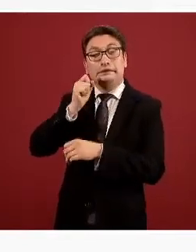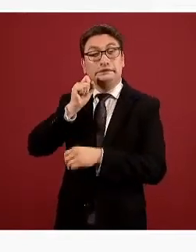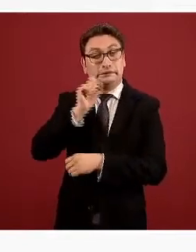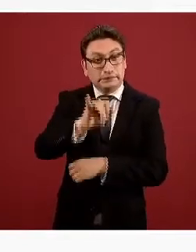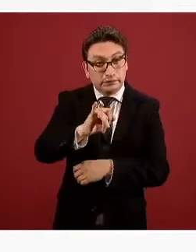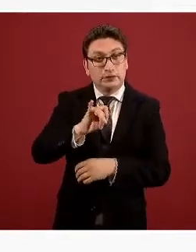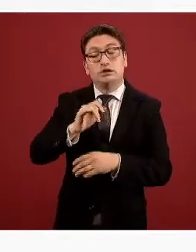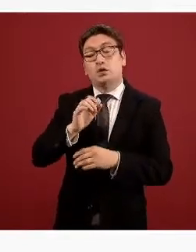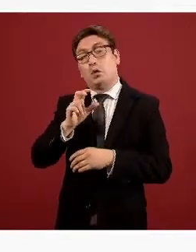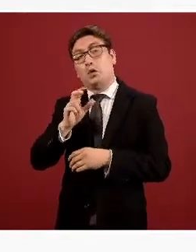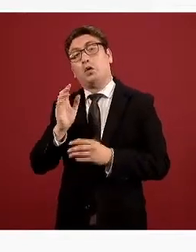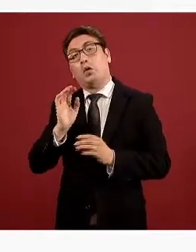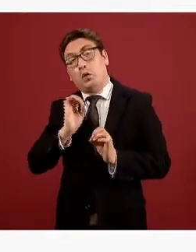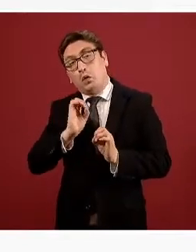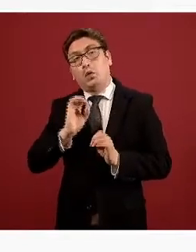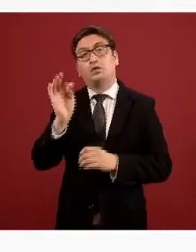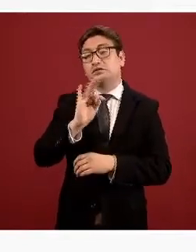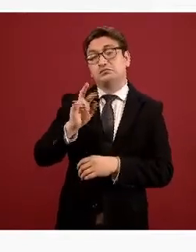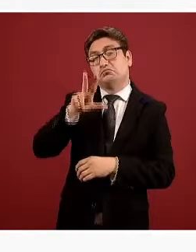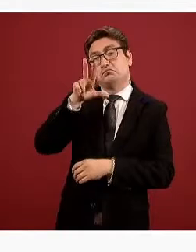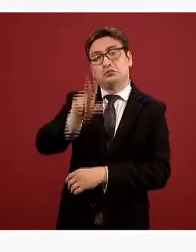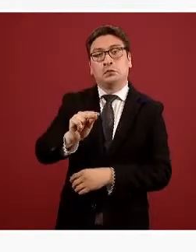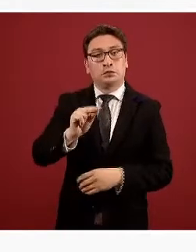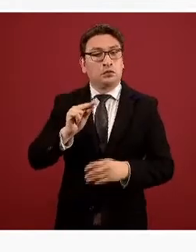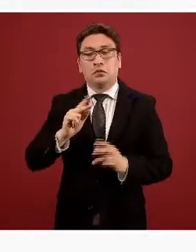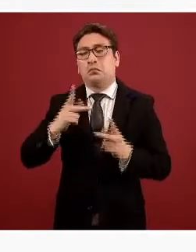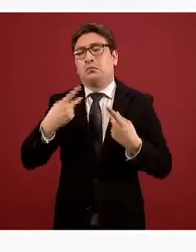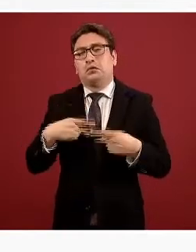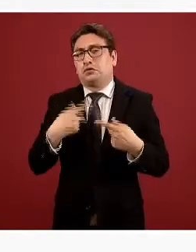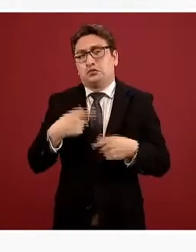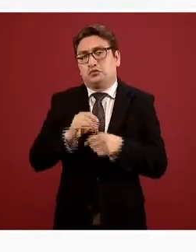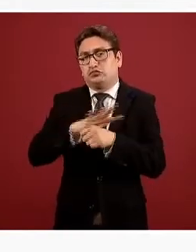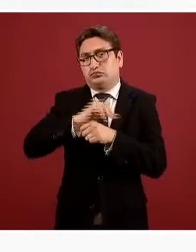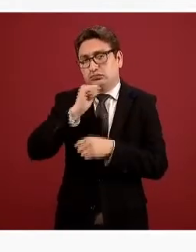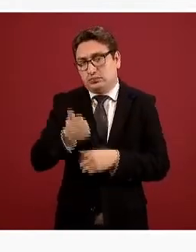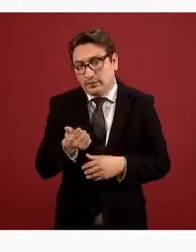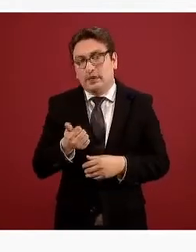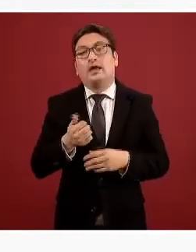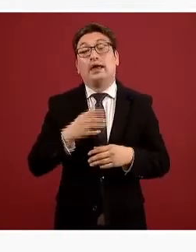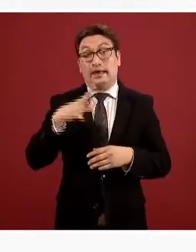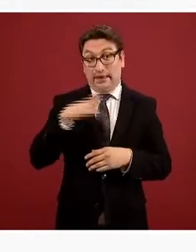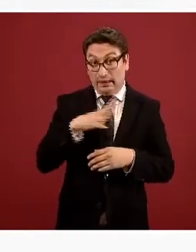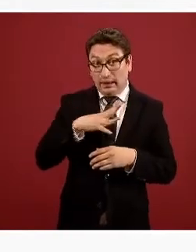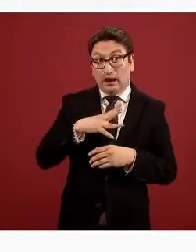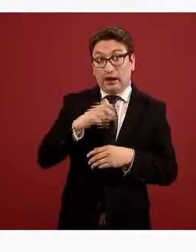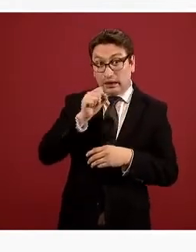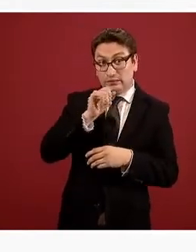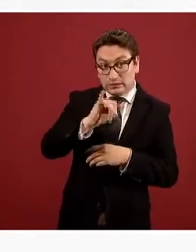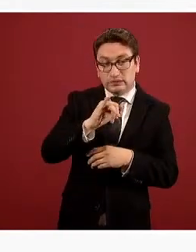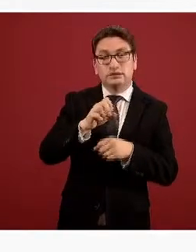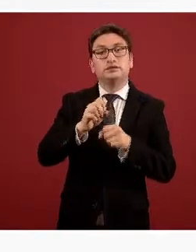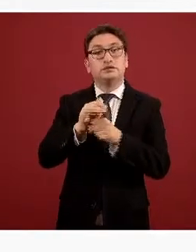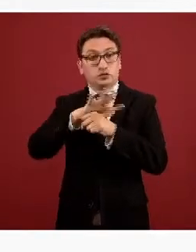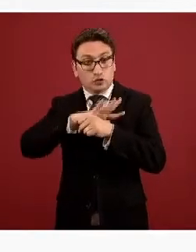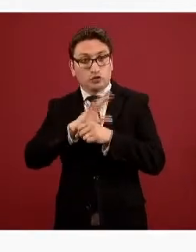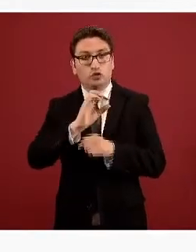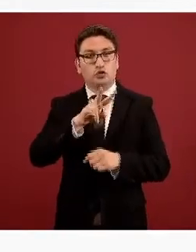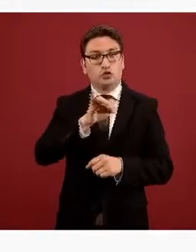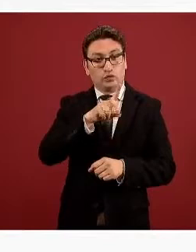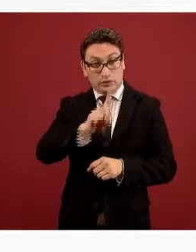casos confirmados de COVID o se descarta y son personas que no tienen COVID. Quien tiene COVID finalmente tiene una